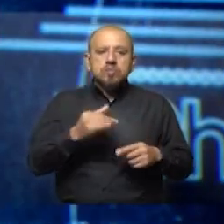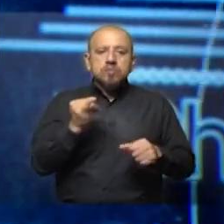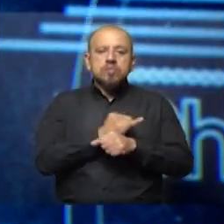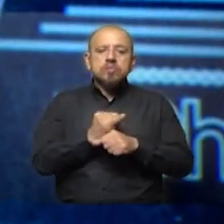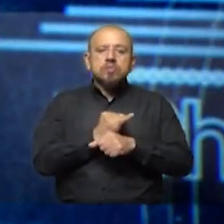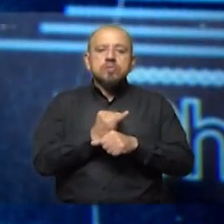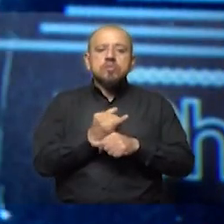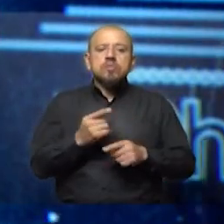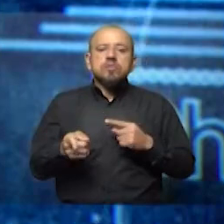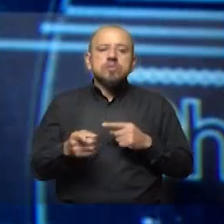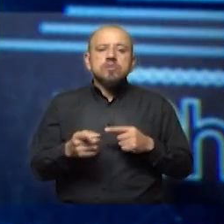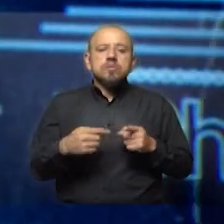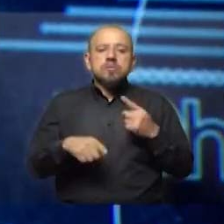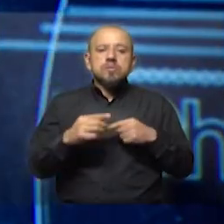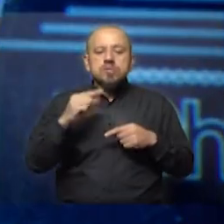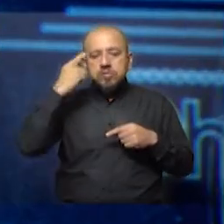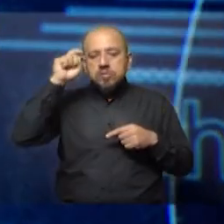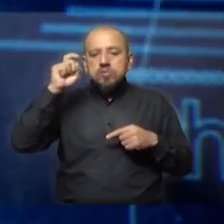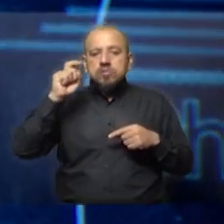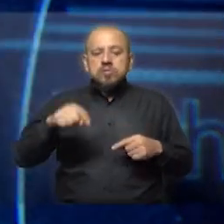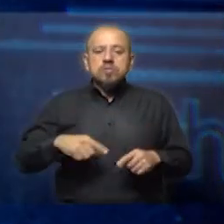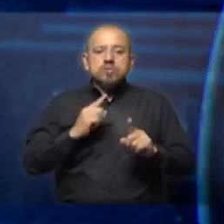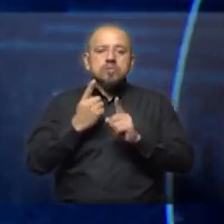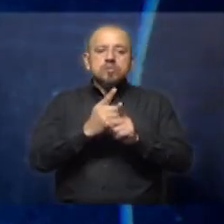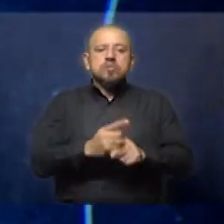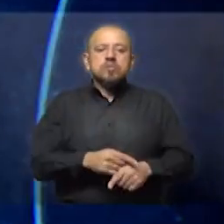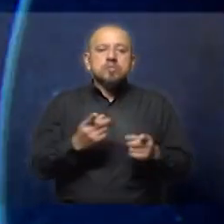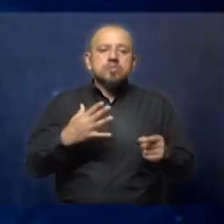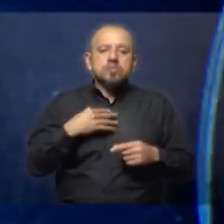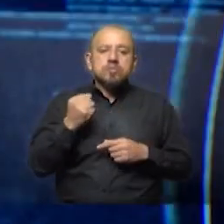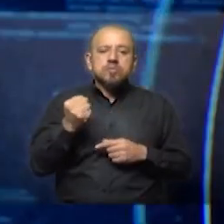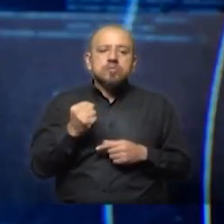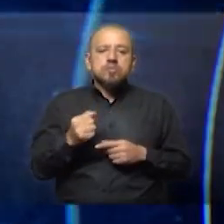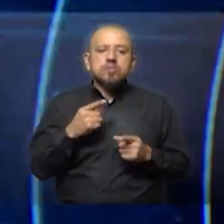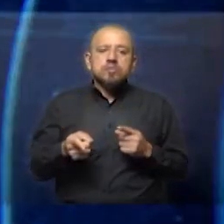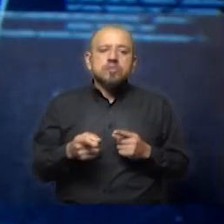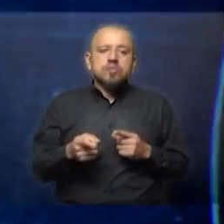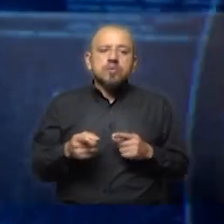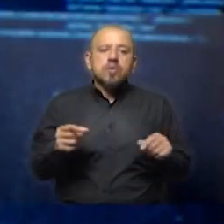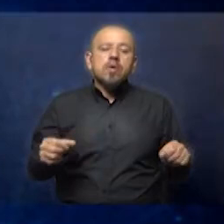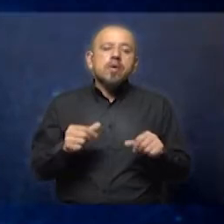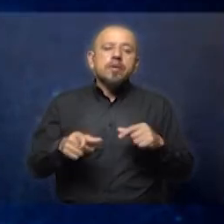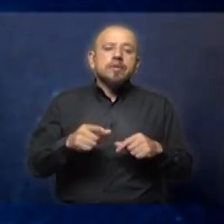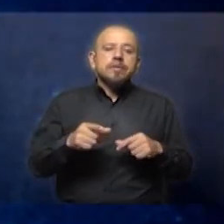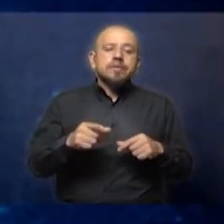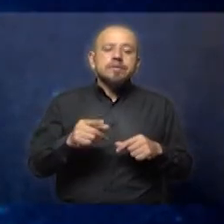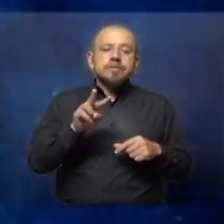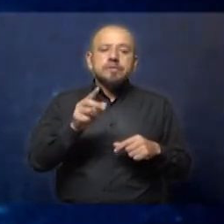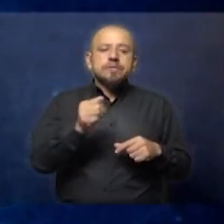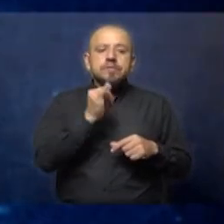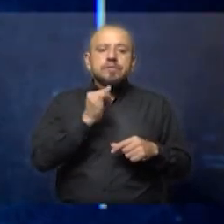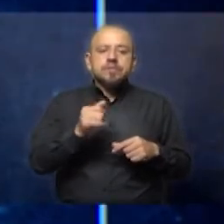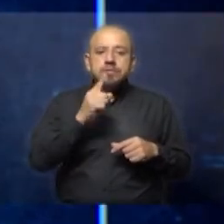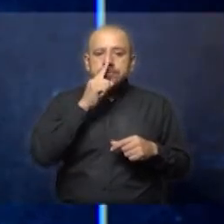a defender los ideales perseguir o a preferir y esto que hace va a ferreír al 1914 que